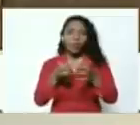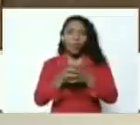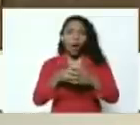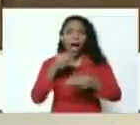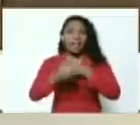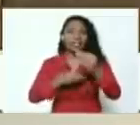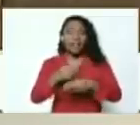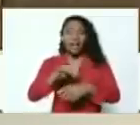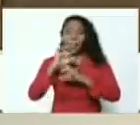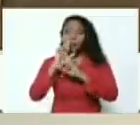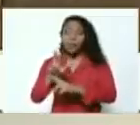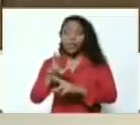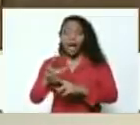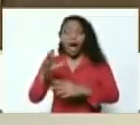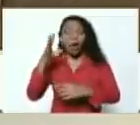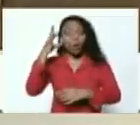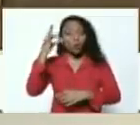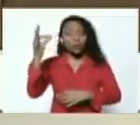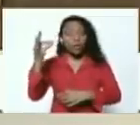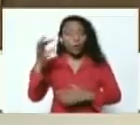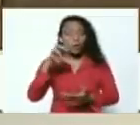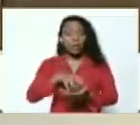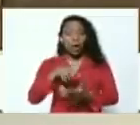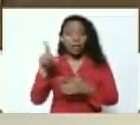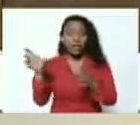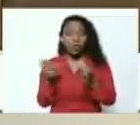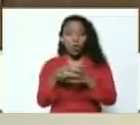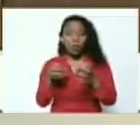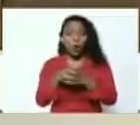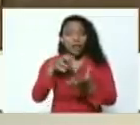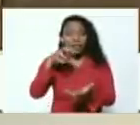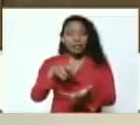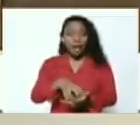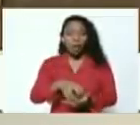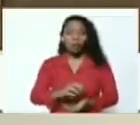rendir cuentas al Consejo de Estado, es una comisión de Estado.